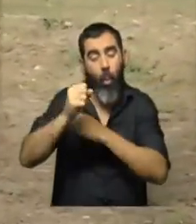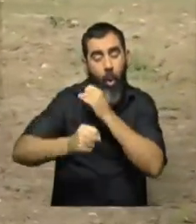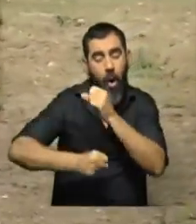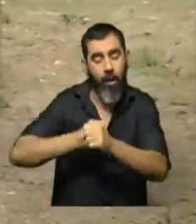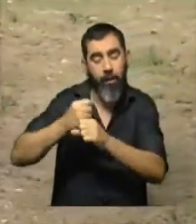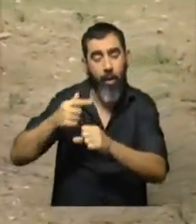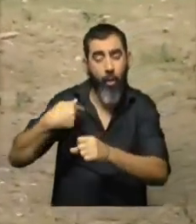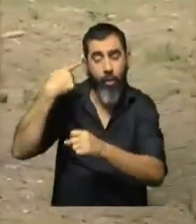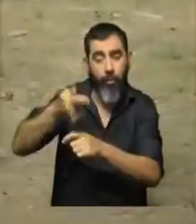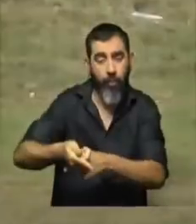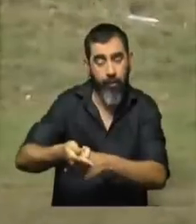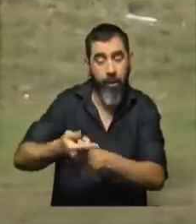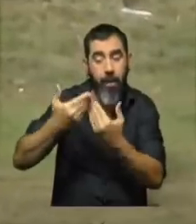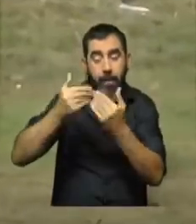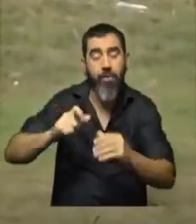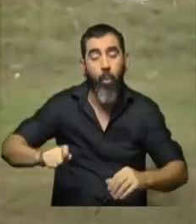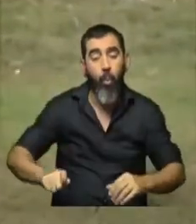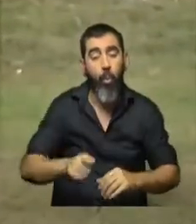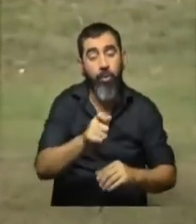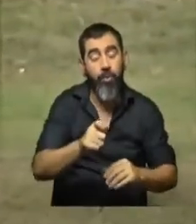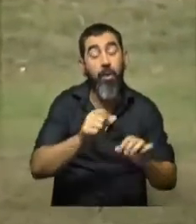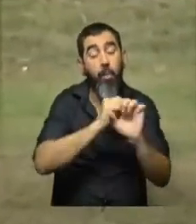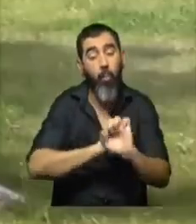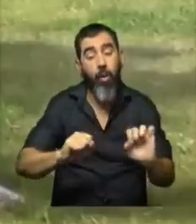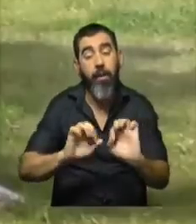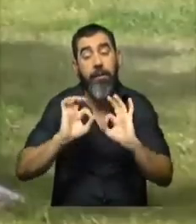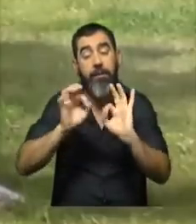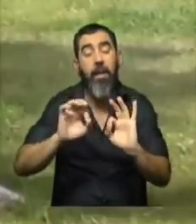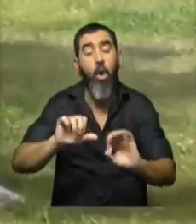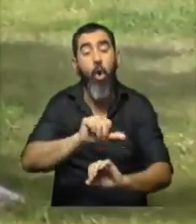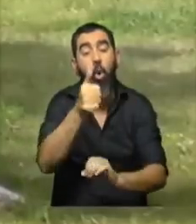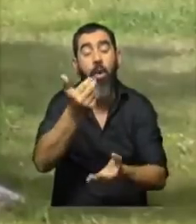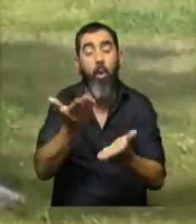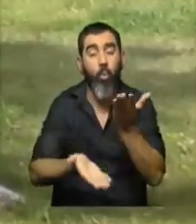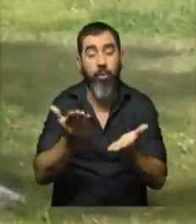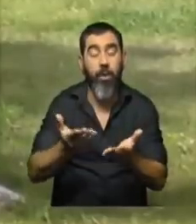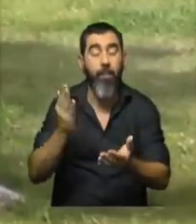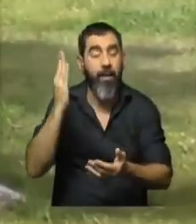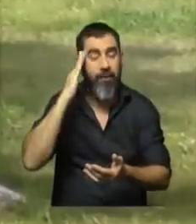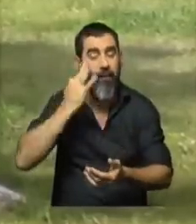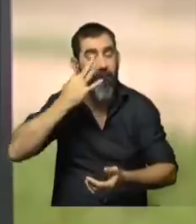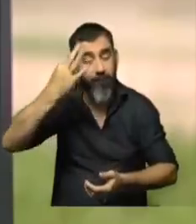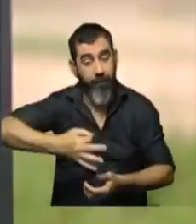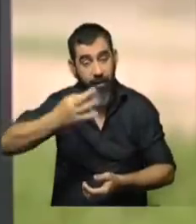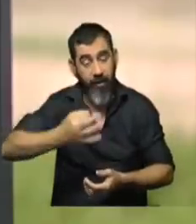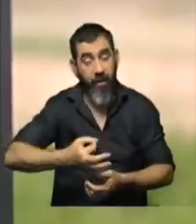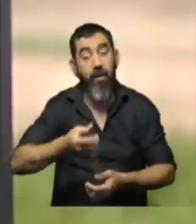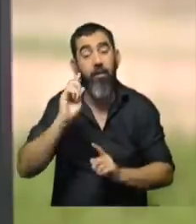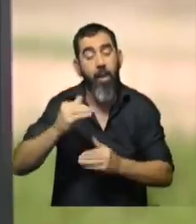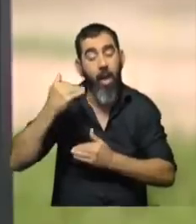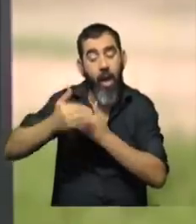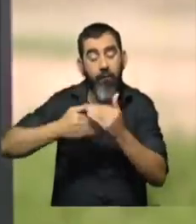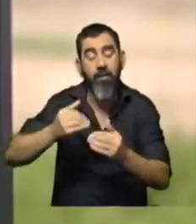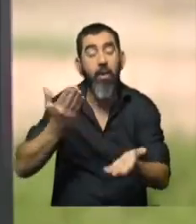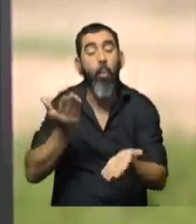años que se inicia un proceso que puede llevar a que se haga justicia. No solo que se sepa la verdad, que construir esa memoria, sino que se avance en